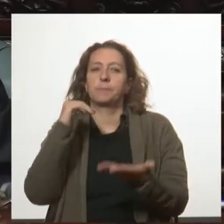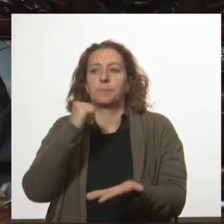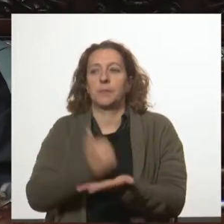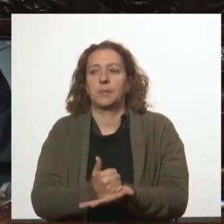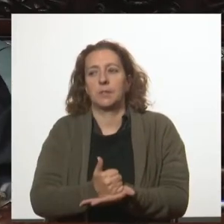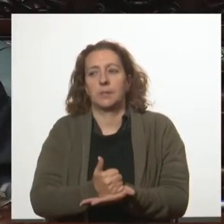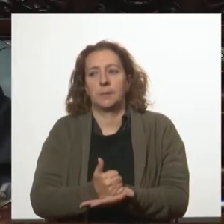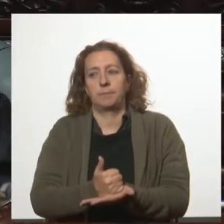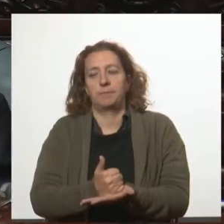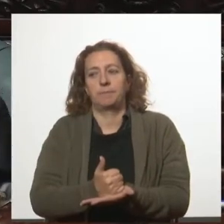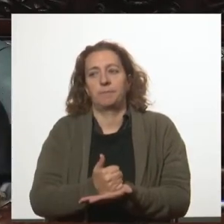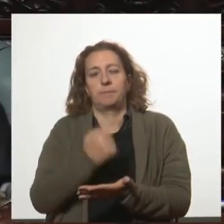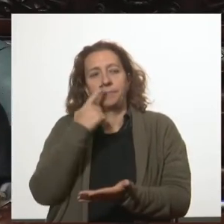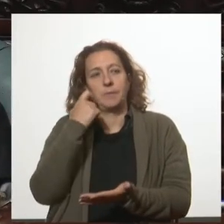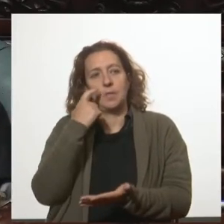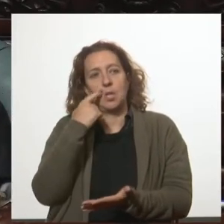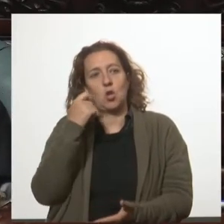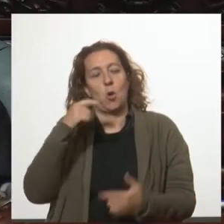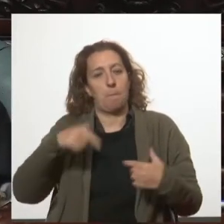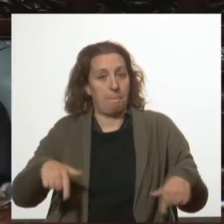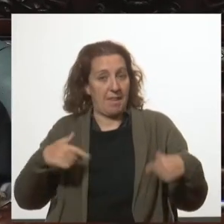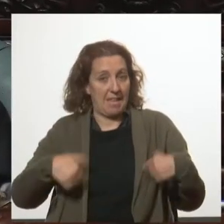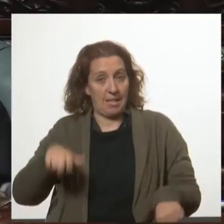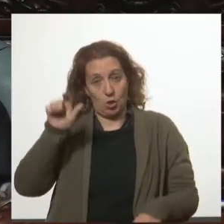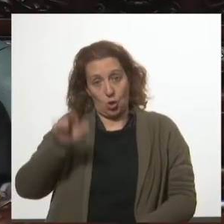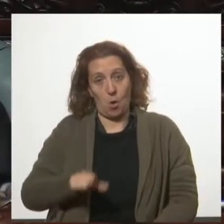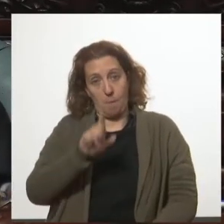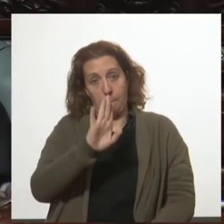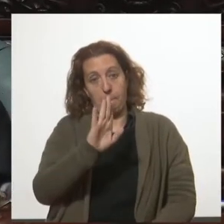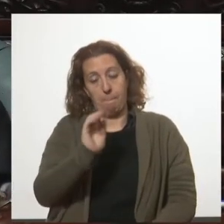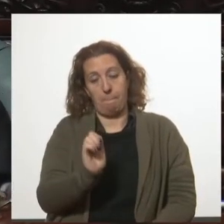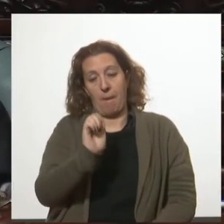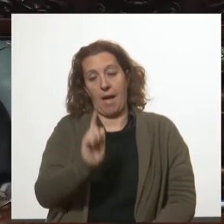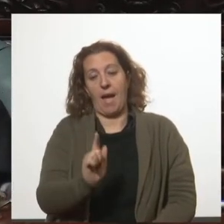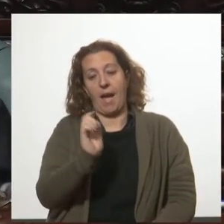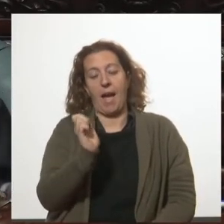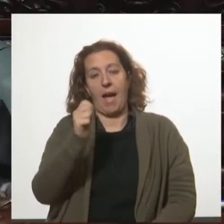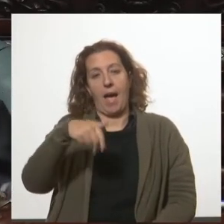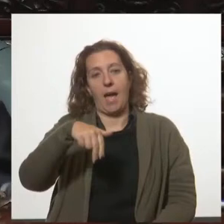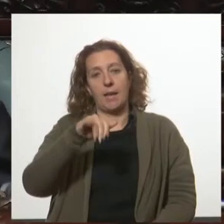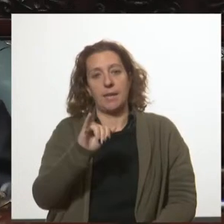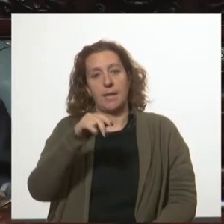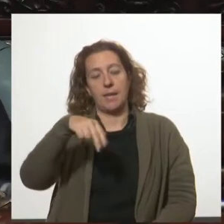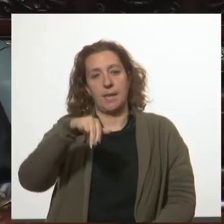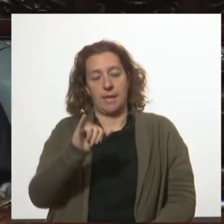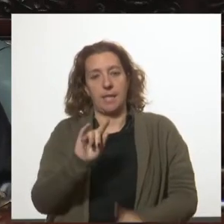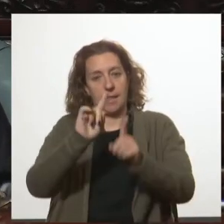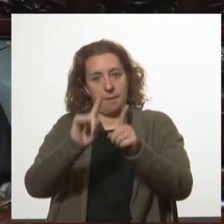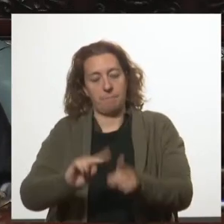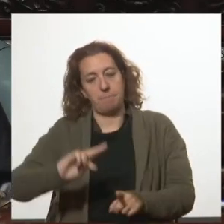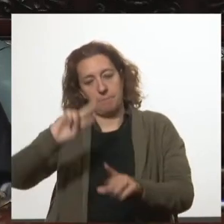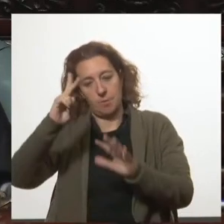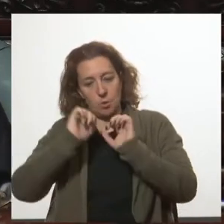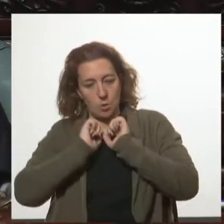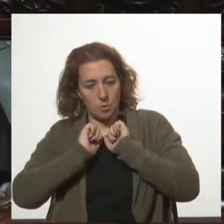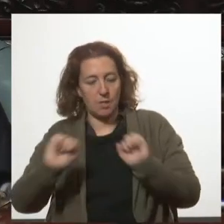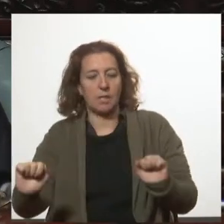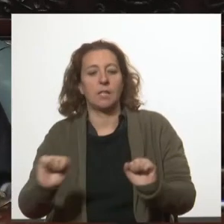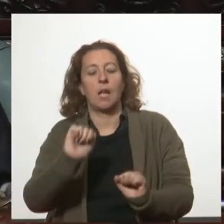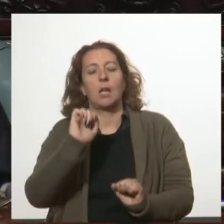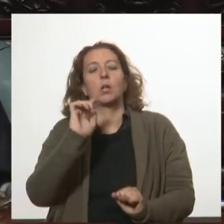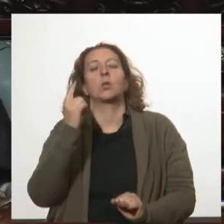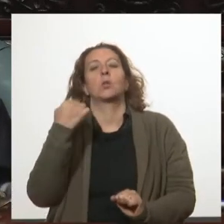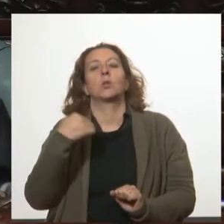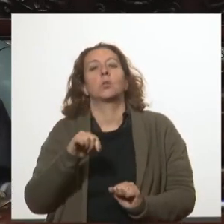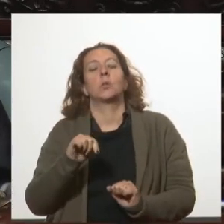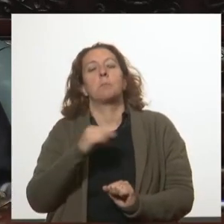del señor ministro omar paganini del subsecretario walter berry del presidente de antel gabriel gurméndez